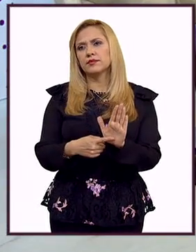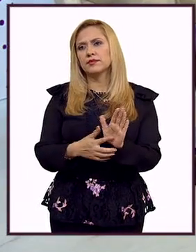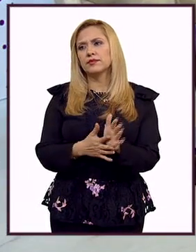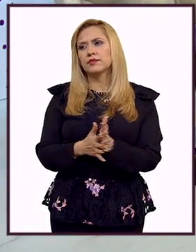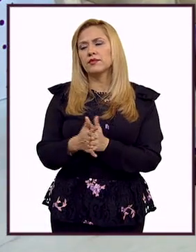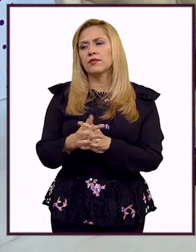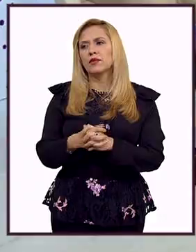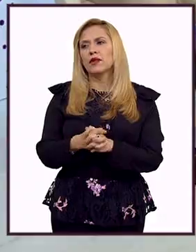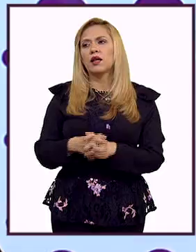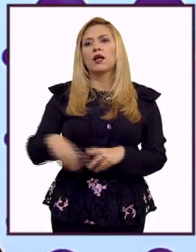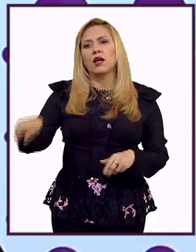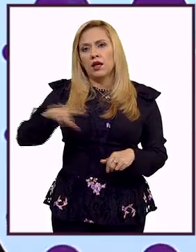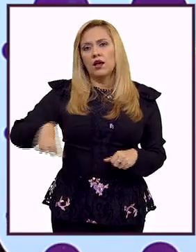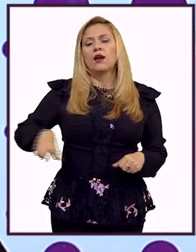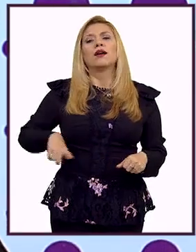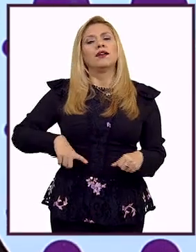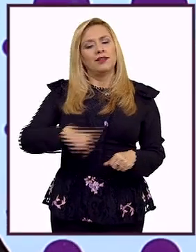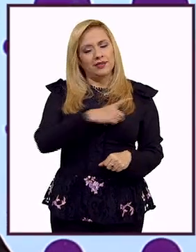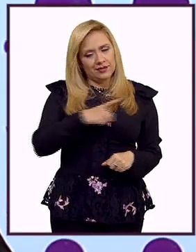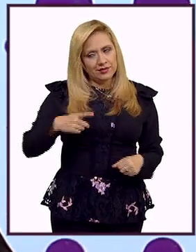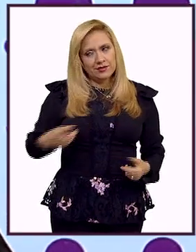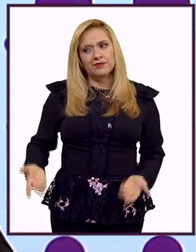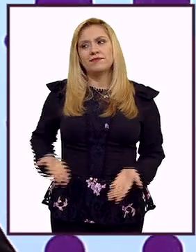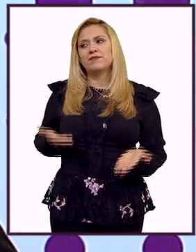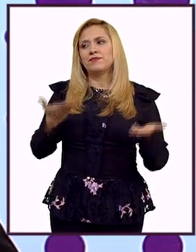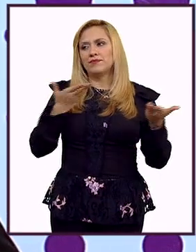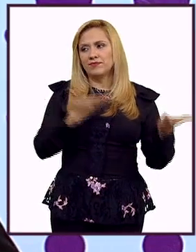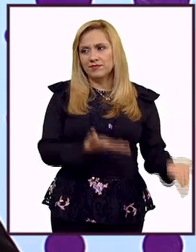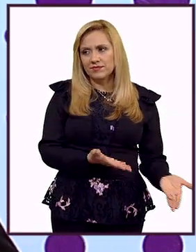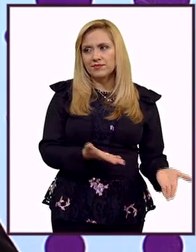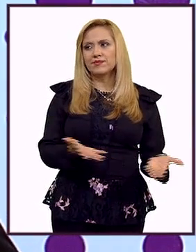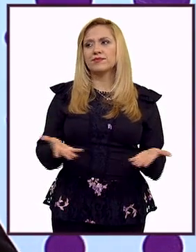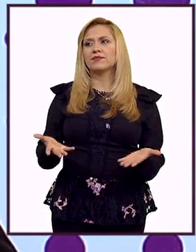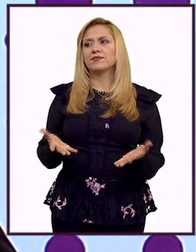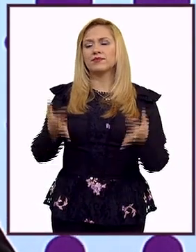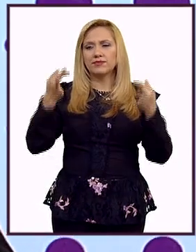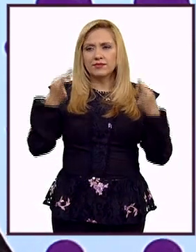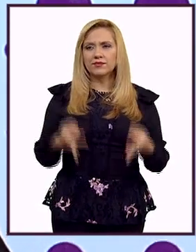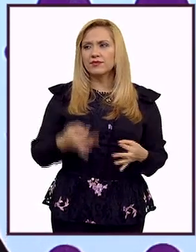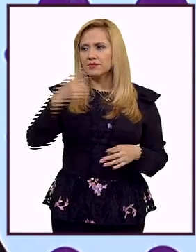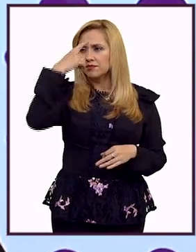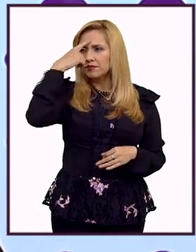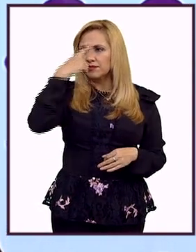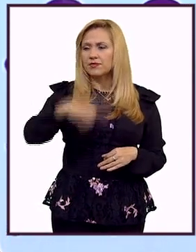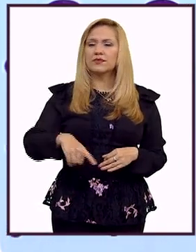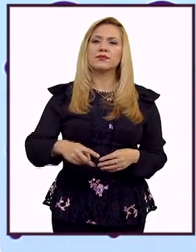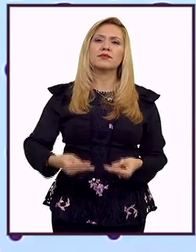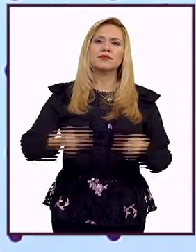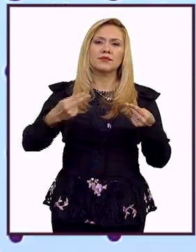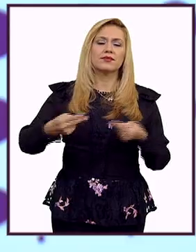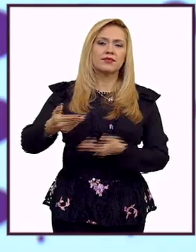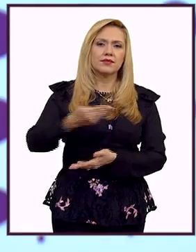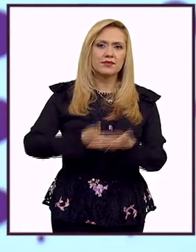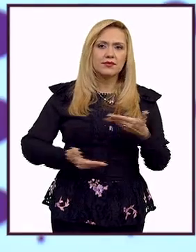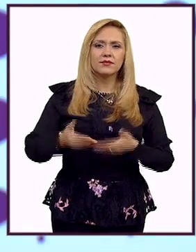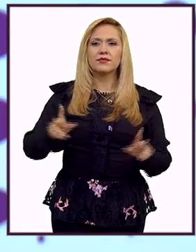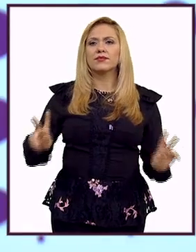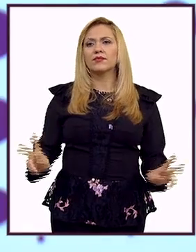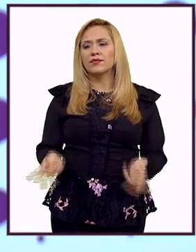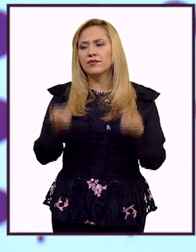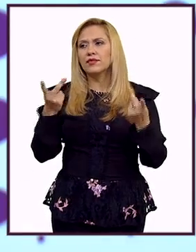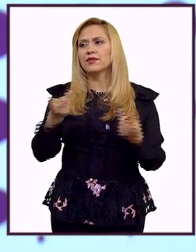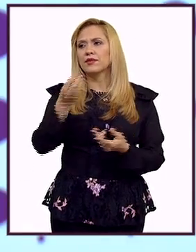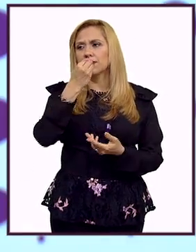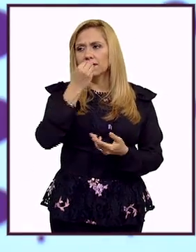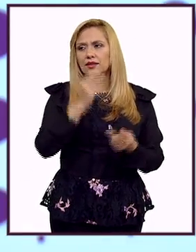menciona que el Estado también tiene que garantizar esquemas favorables hacia la comercialización o hacia la venta de estos